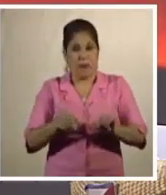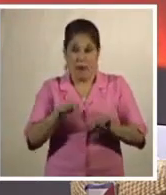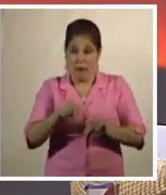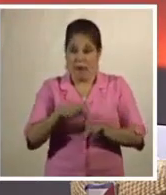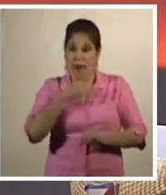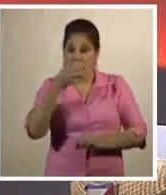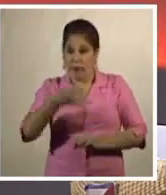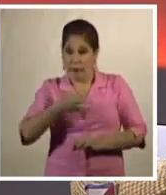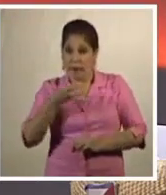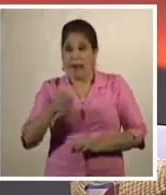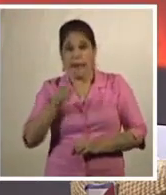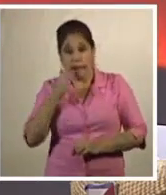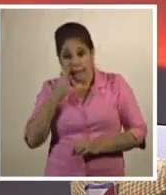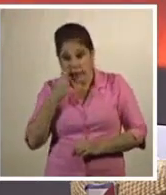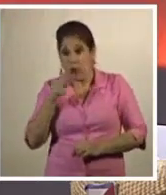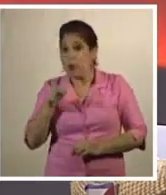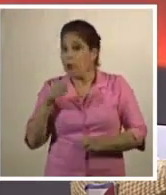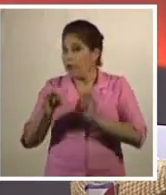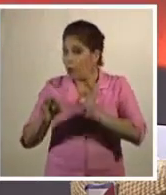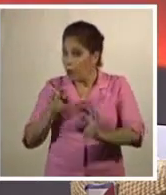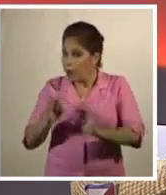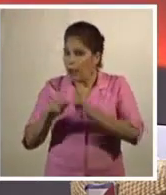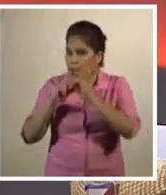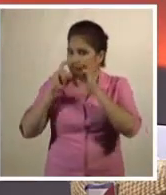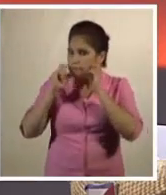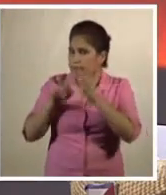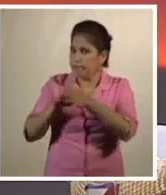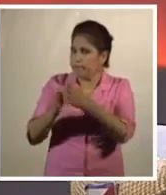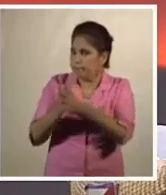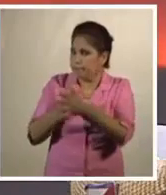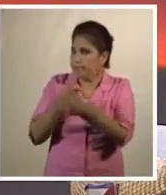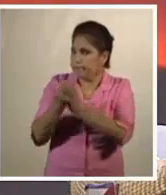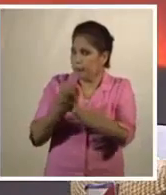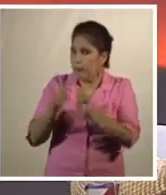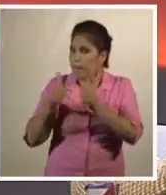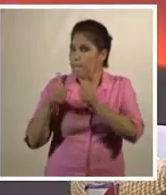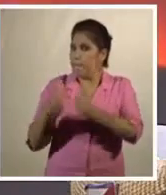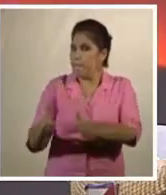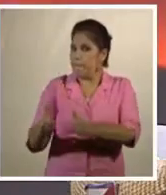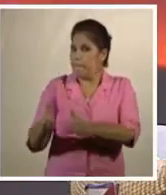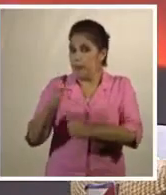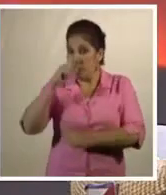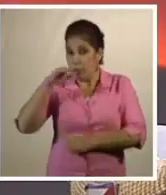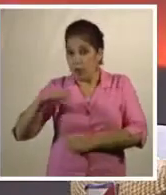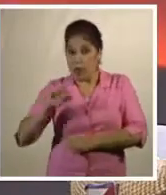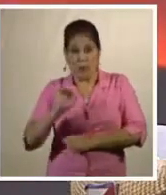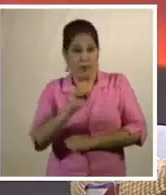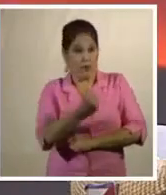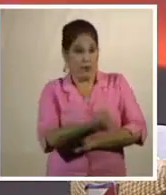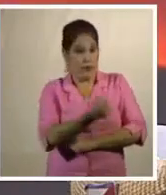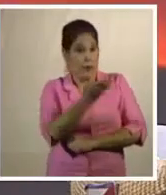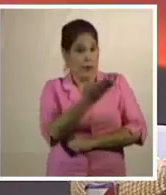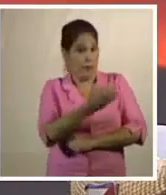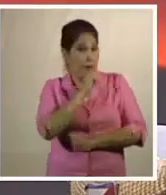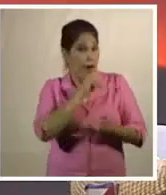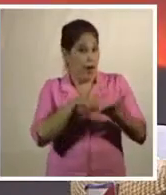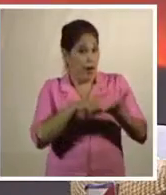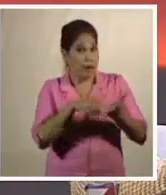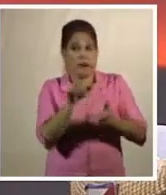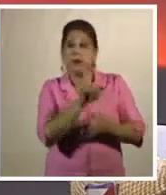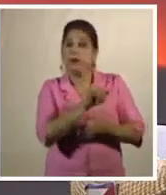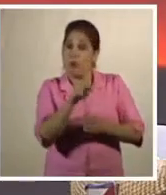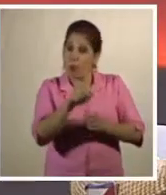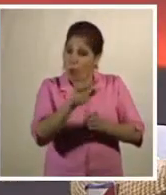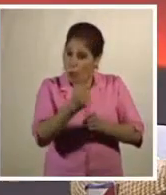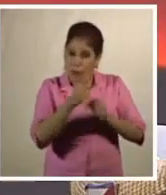humanidad y les dijeron entonces esas personas en que eran los niños siempre confían estiren que lo sepan conducir y también los niños les exigen y les demandan